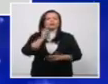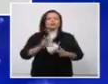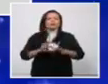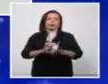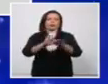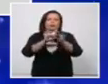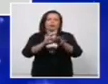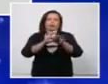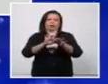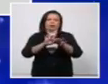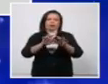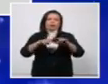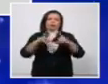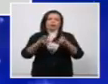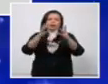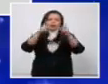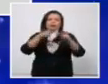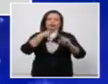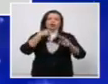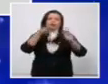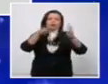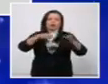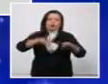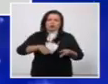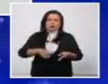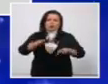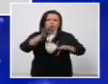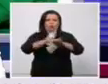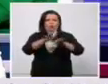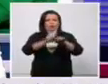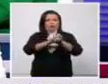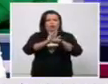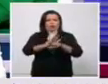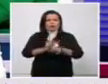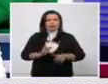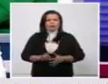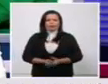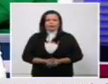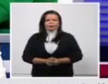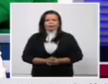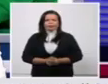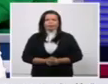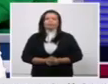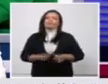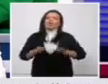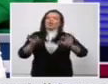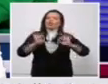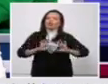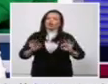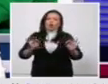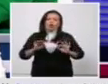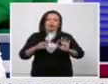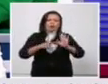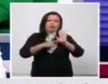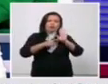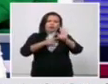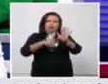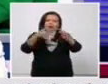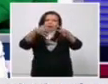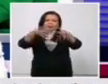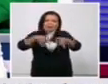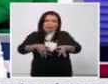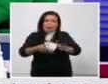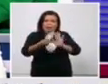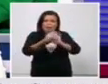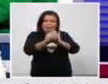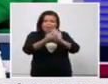fallecidos por la COVID-19. Realmente no se ve todavía una reducción que permita